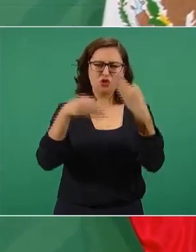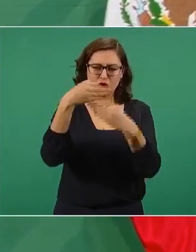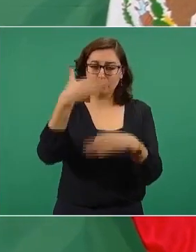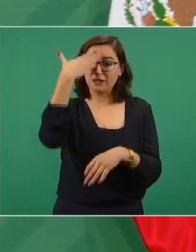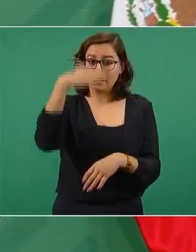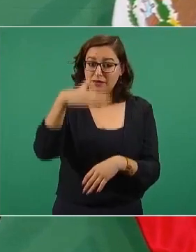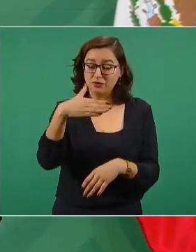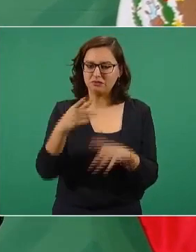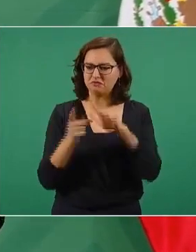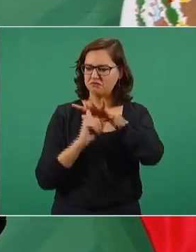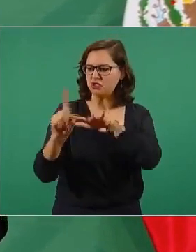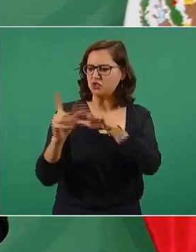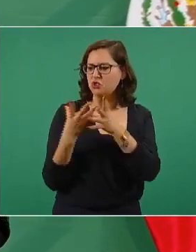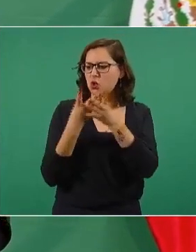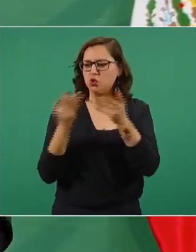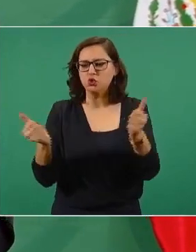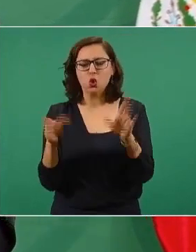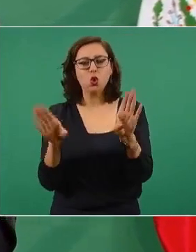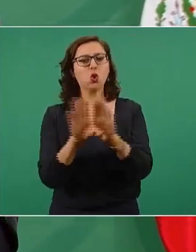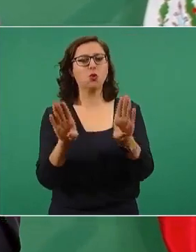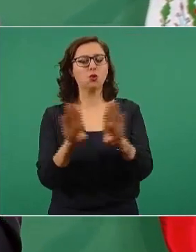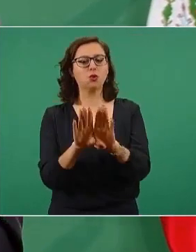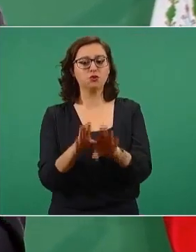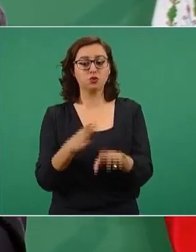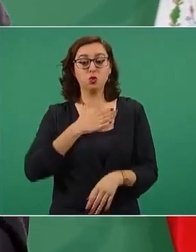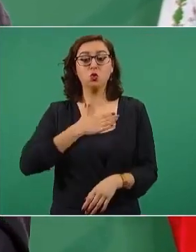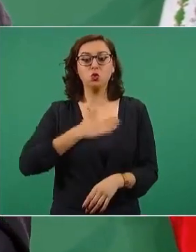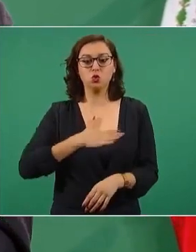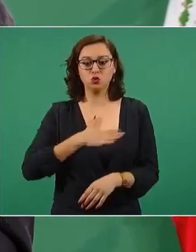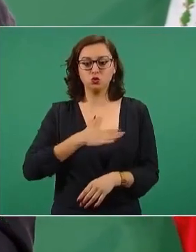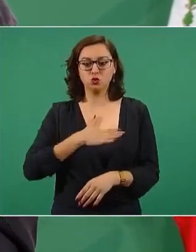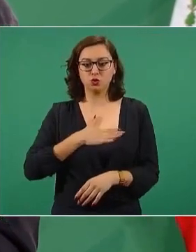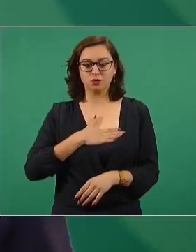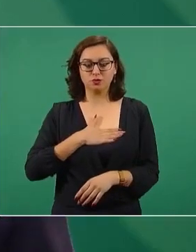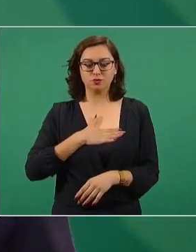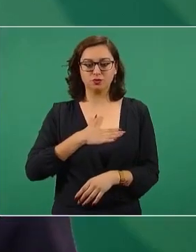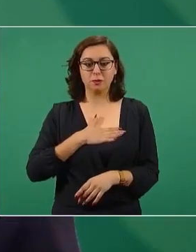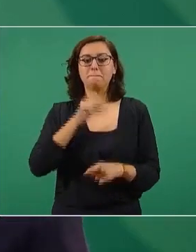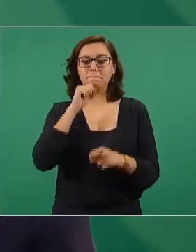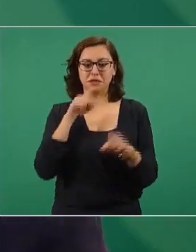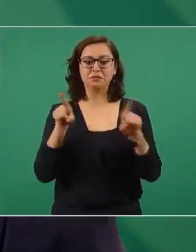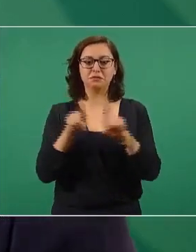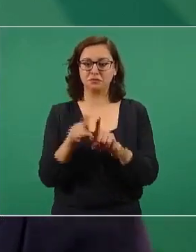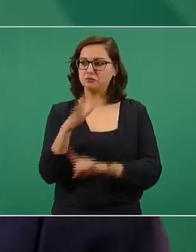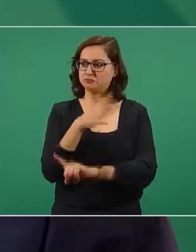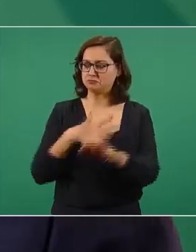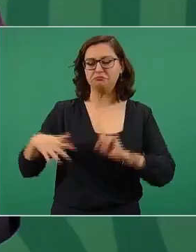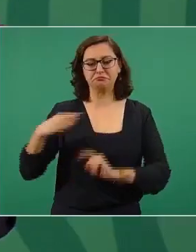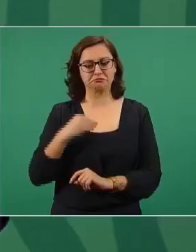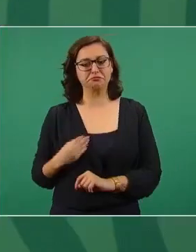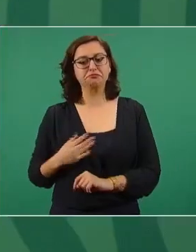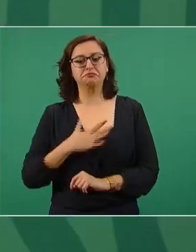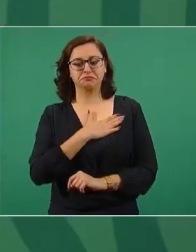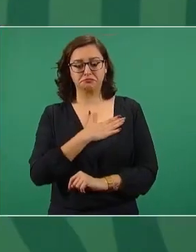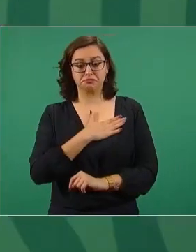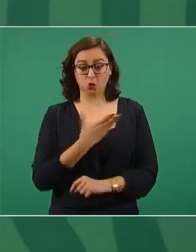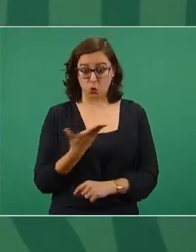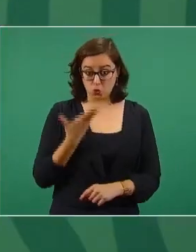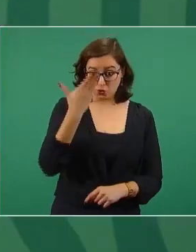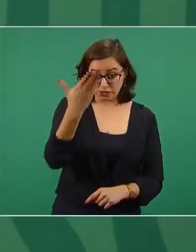además usted, presidente Biden es un hombre sensible y sabe